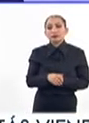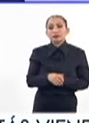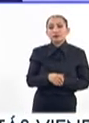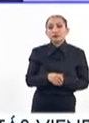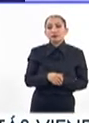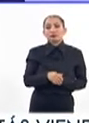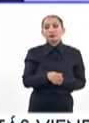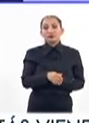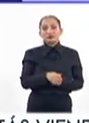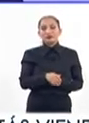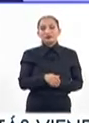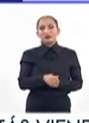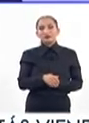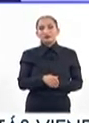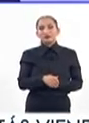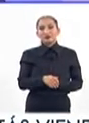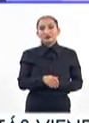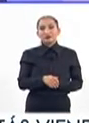Mendoza, ¿no?